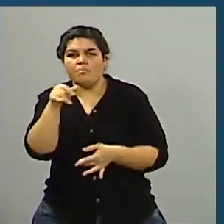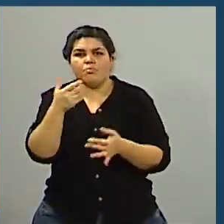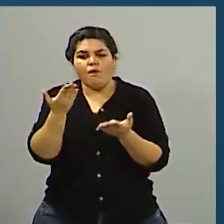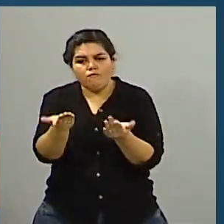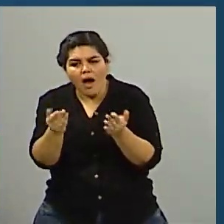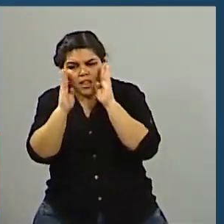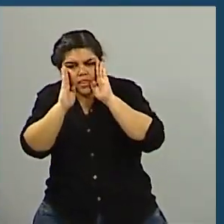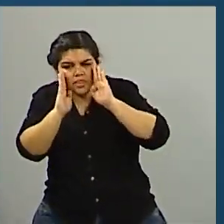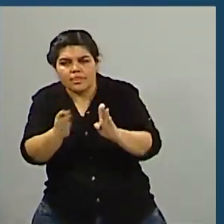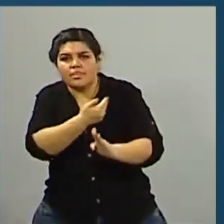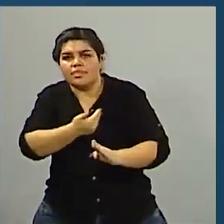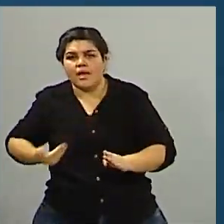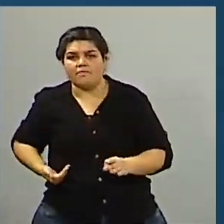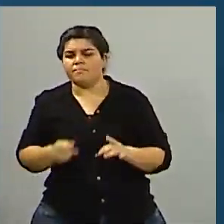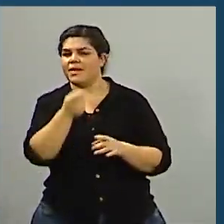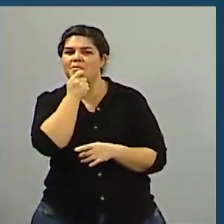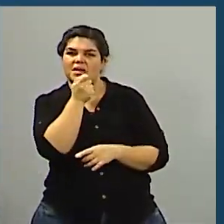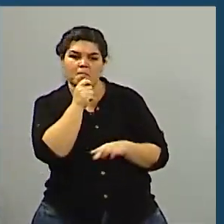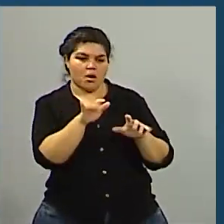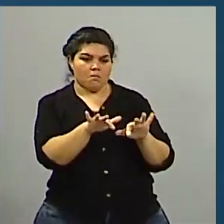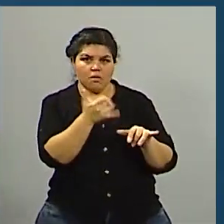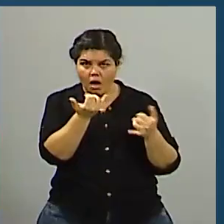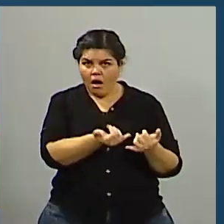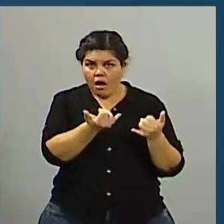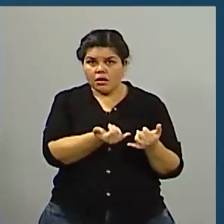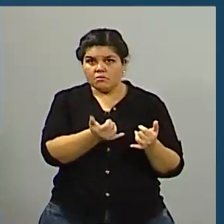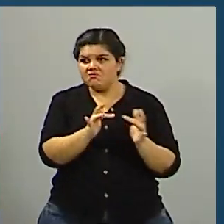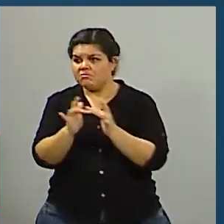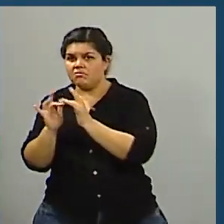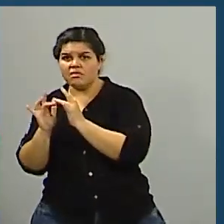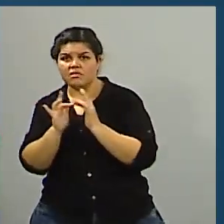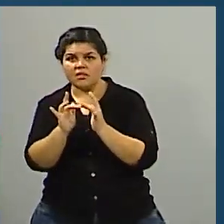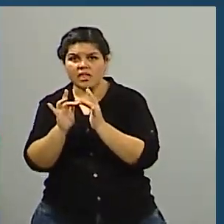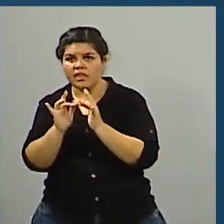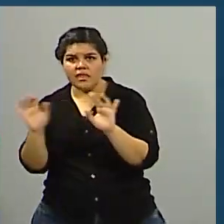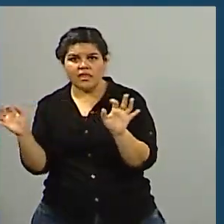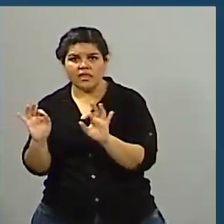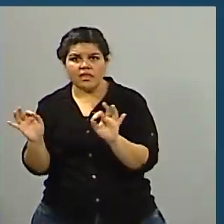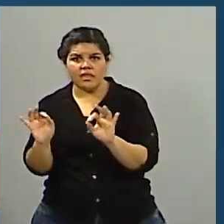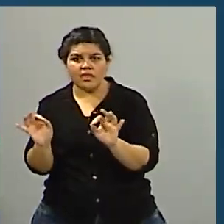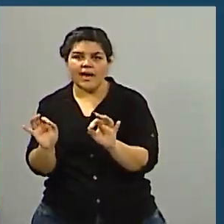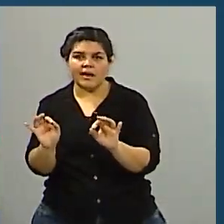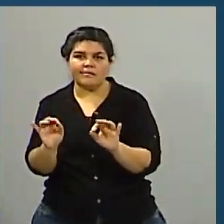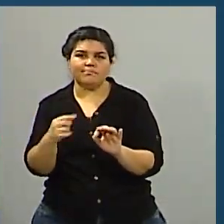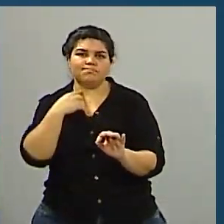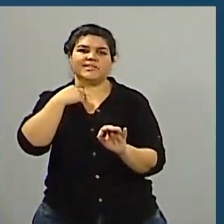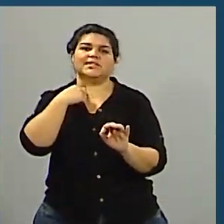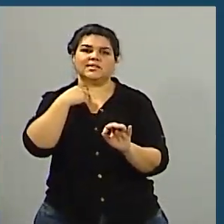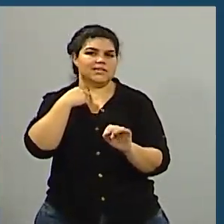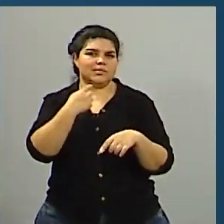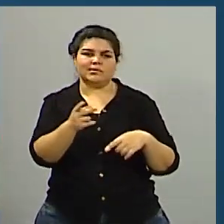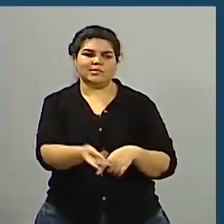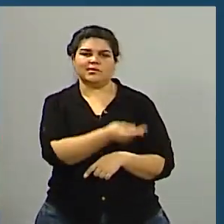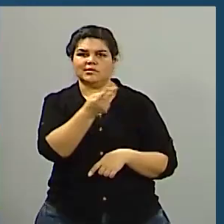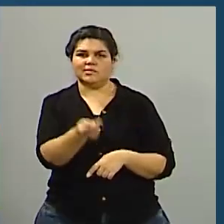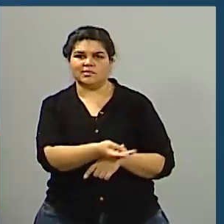vamos a tener, si esto no se revierte culturalmente también, porque la juventud al no querer estar en la finca, al no